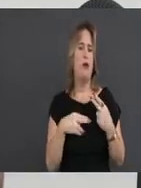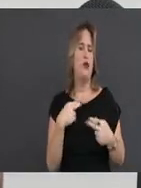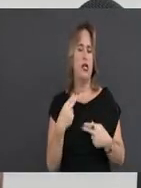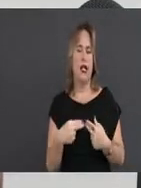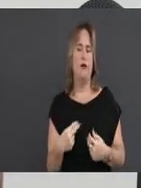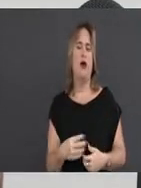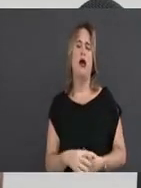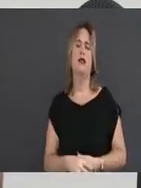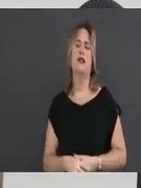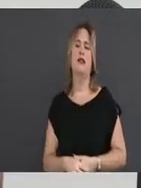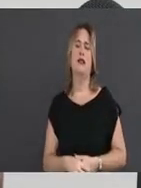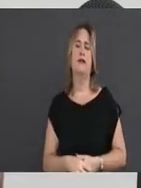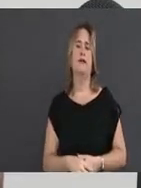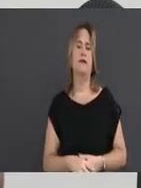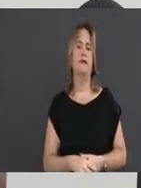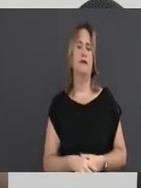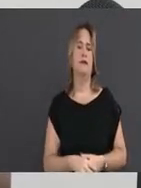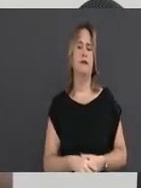pudiéramos